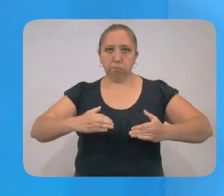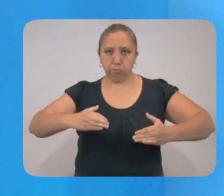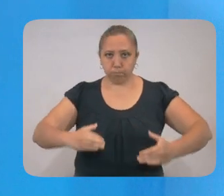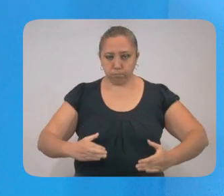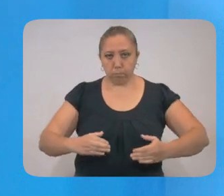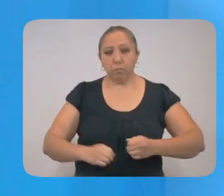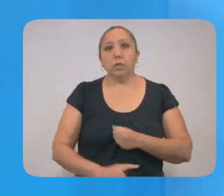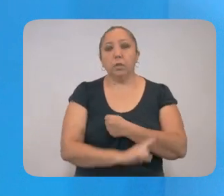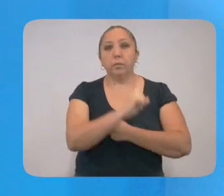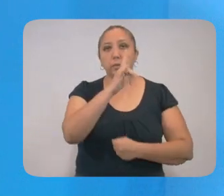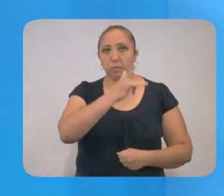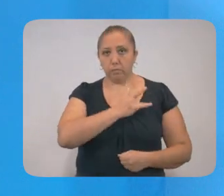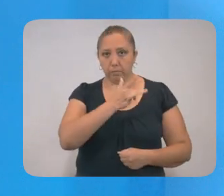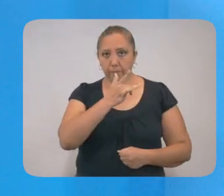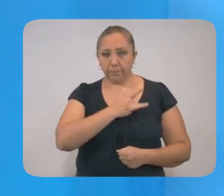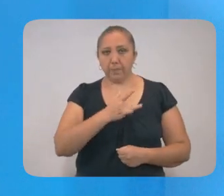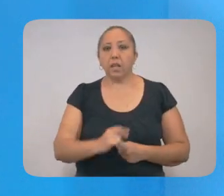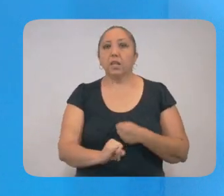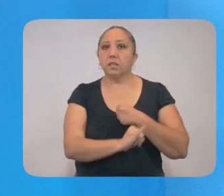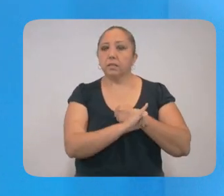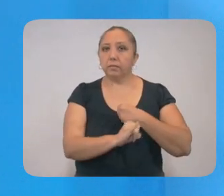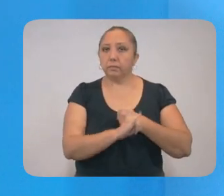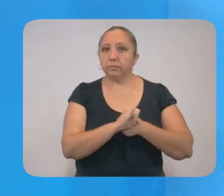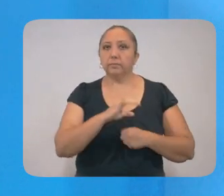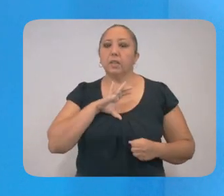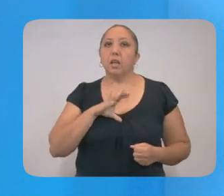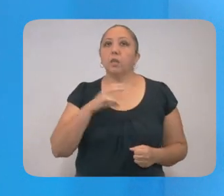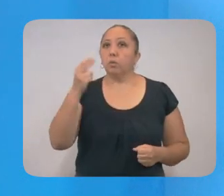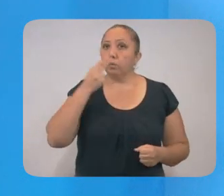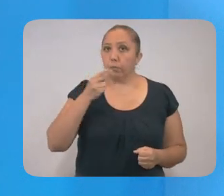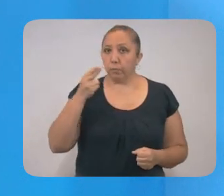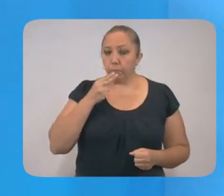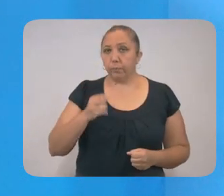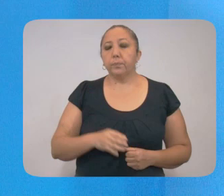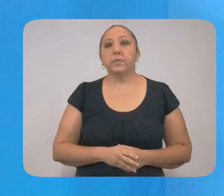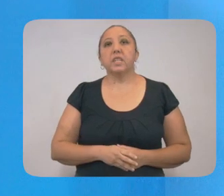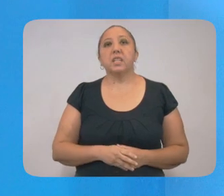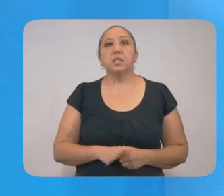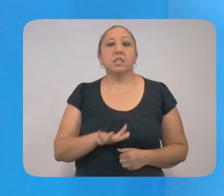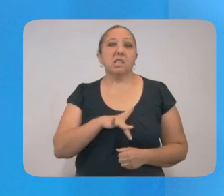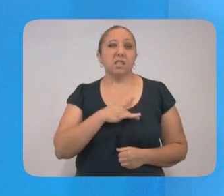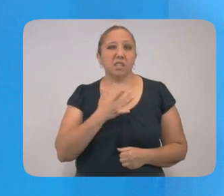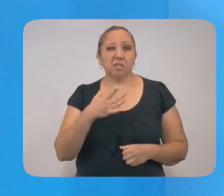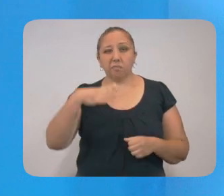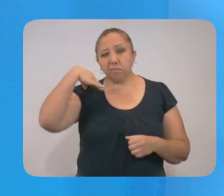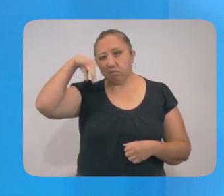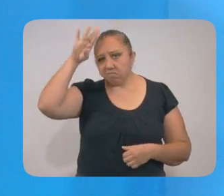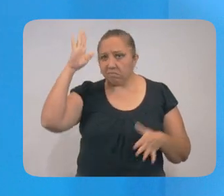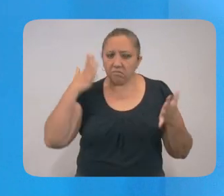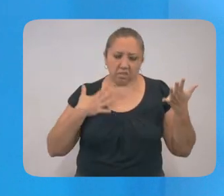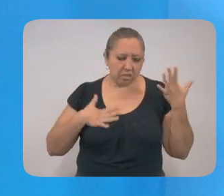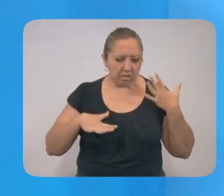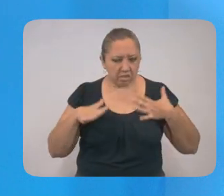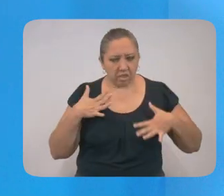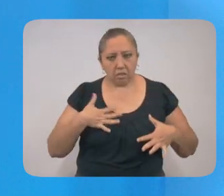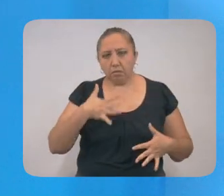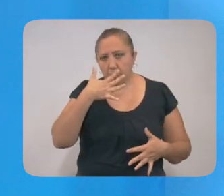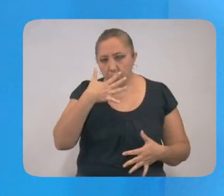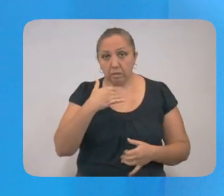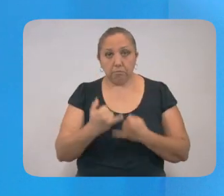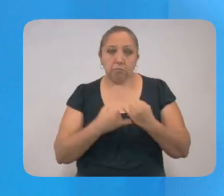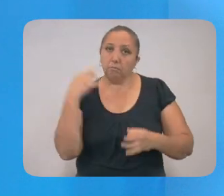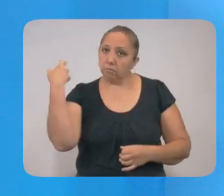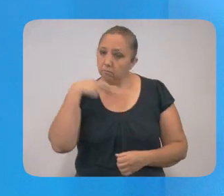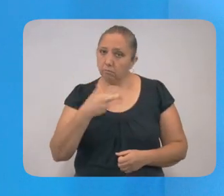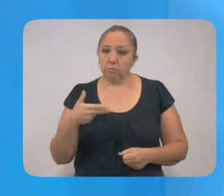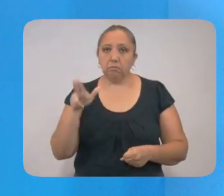sobrepeso, problemas cardíacos, VIH, cáncer o tabaquismo, si presentan fiebre, cansancio o tos seca,